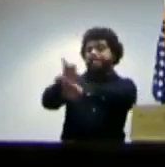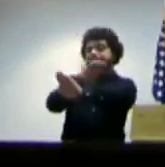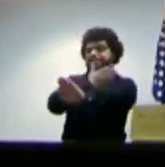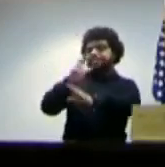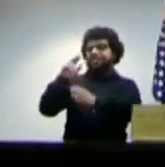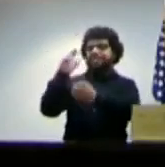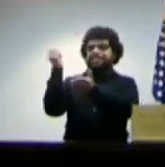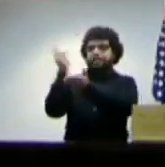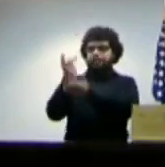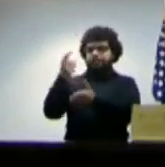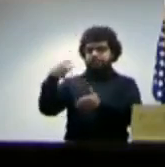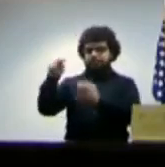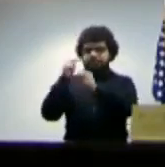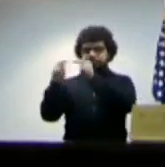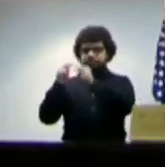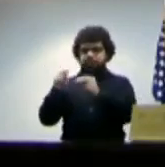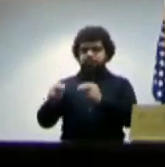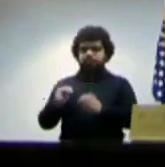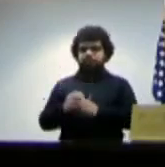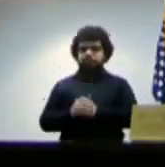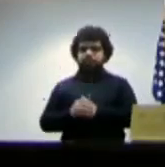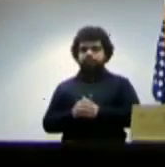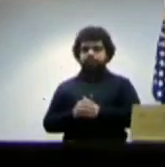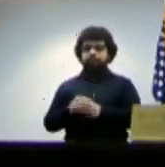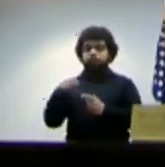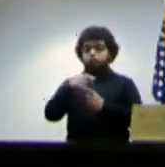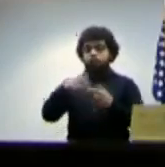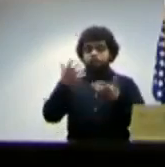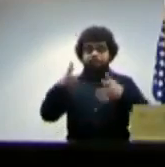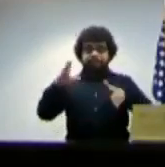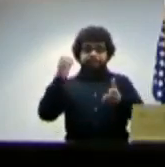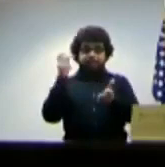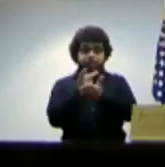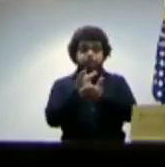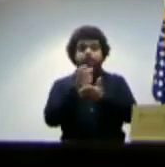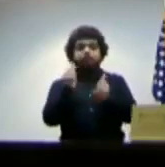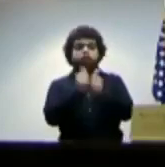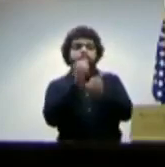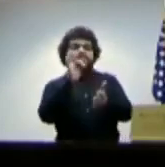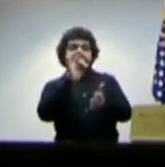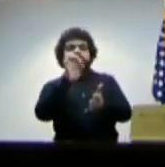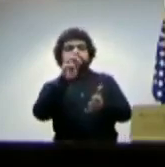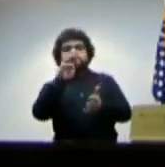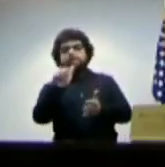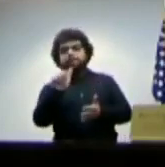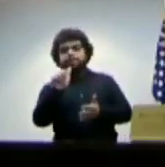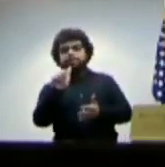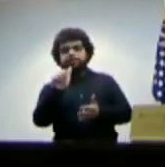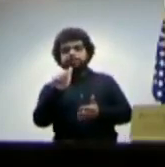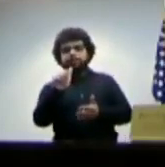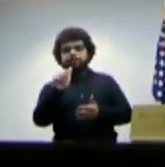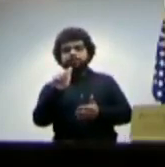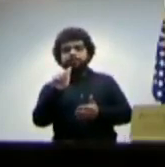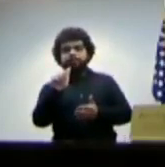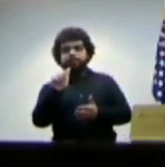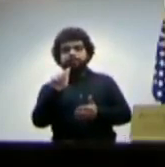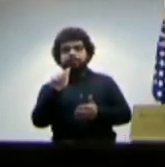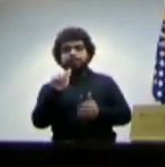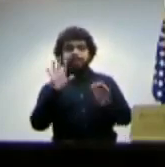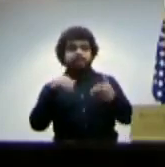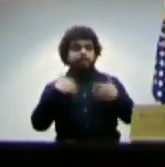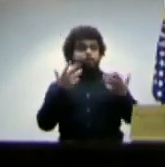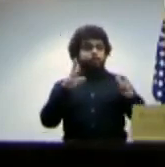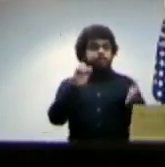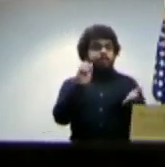Cuando se aprueban esos proyectos que vienen de parte de FEMA aprobados, que son... Hay unos que sí se aprobaron, que fueron los que tienen que ver con